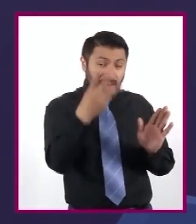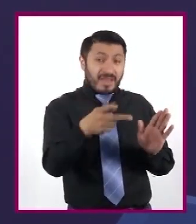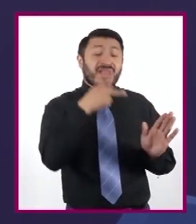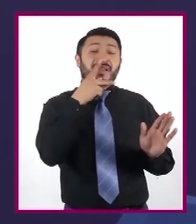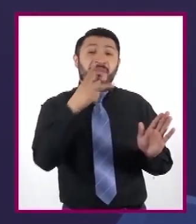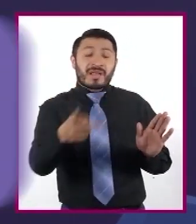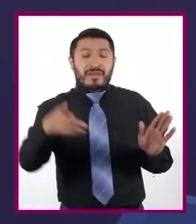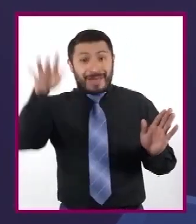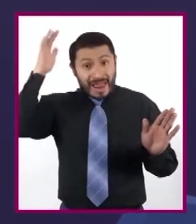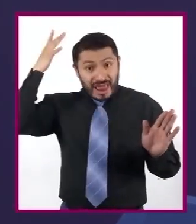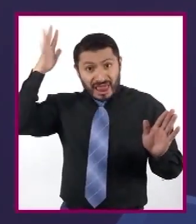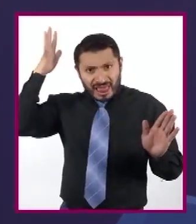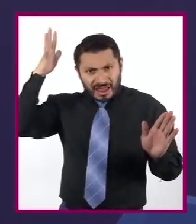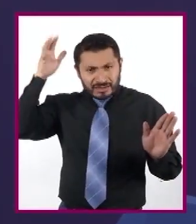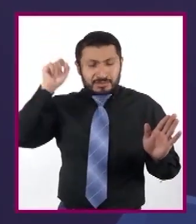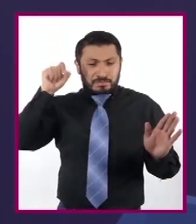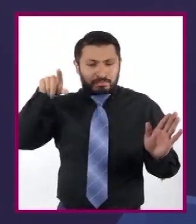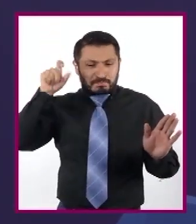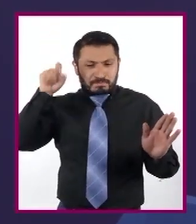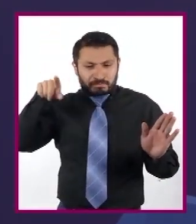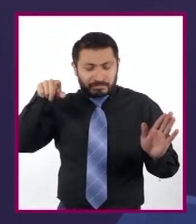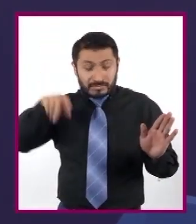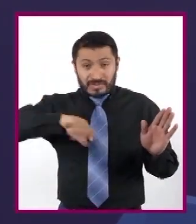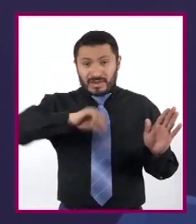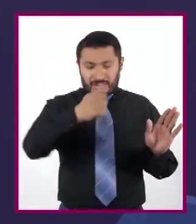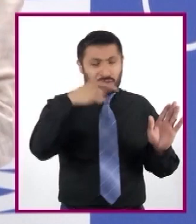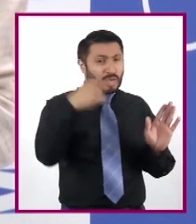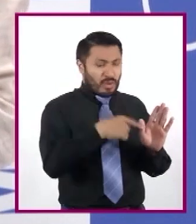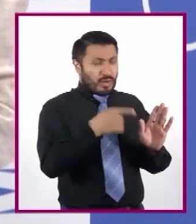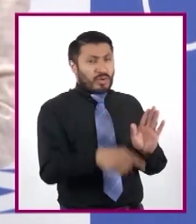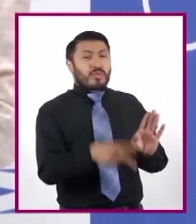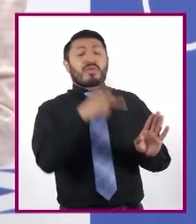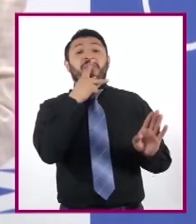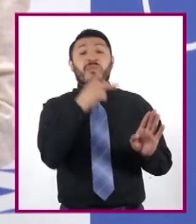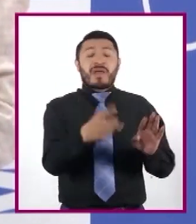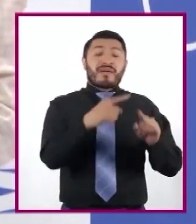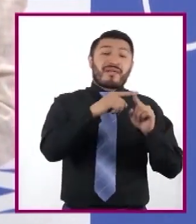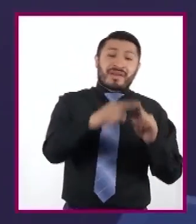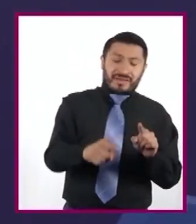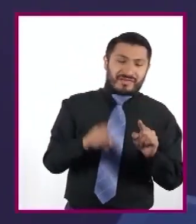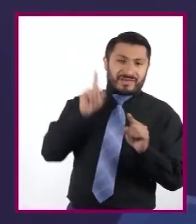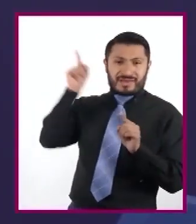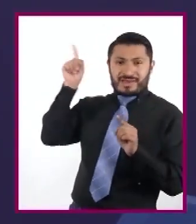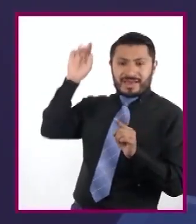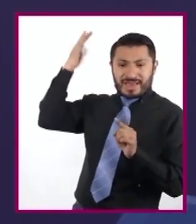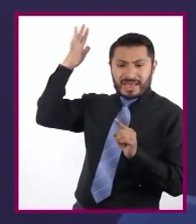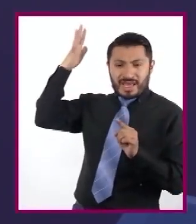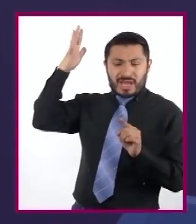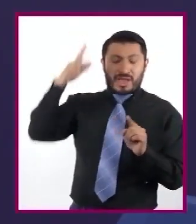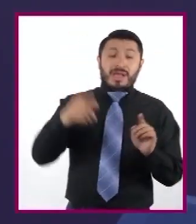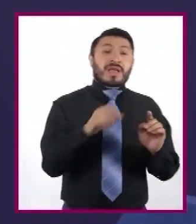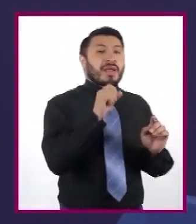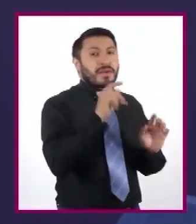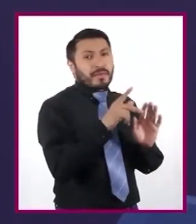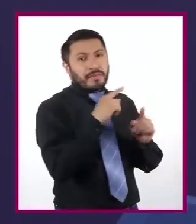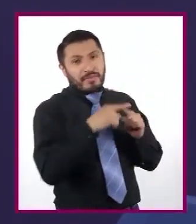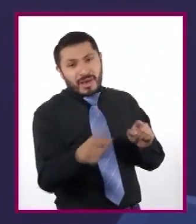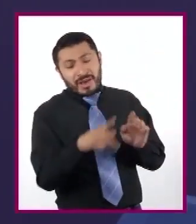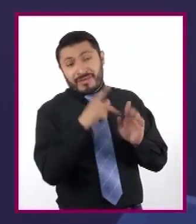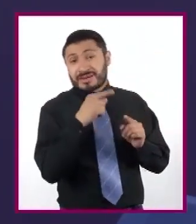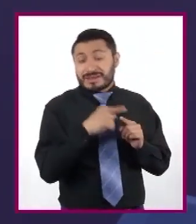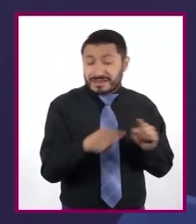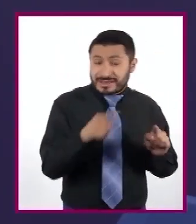sol, sin variaciones, el otro utilizaba términos distintos para hacer referencia al sol, sin mencionar necesariamente la